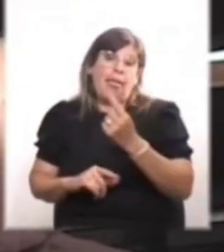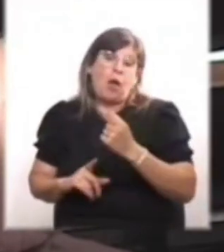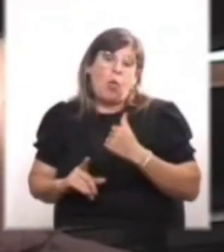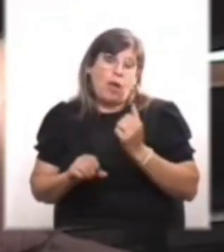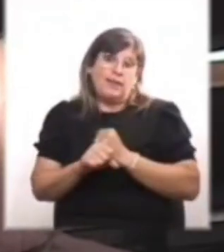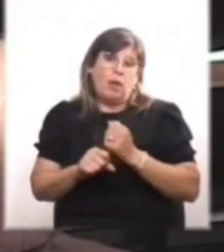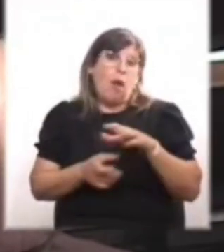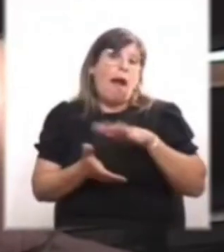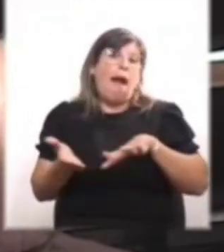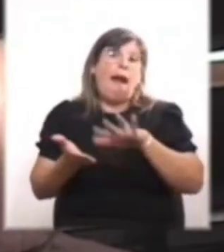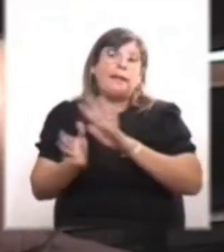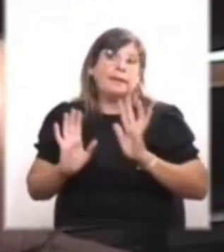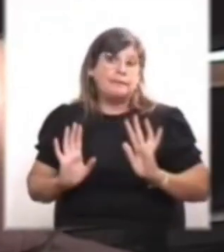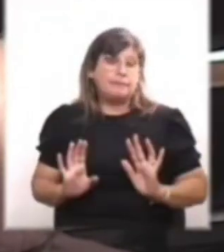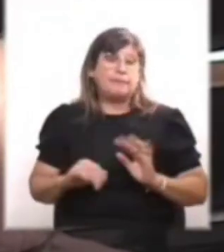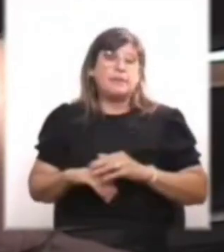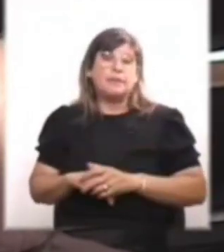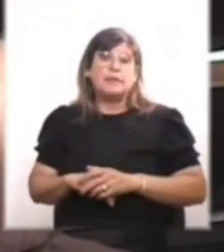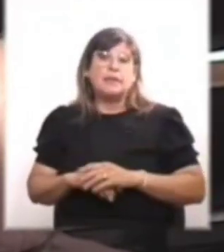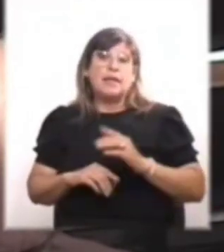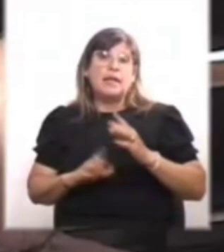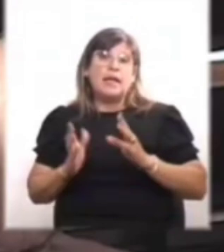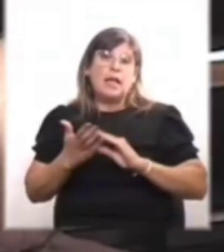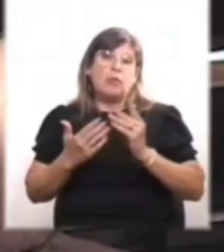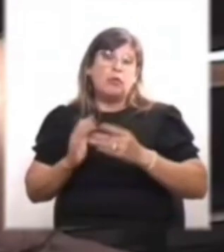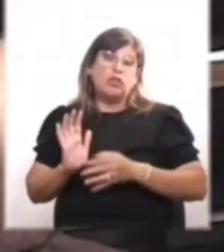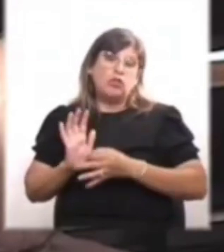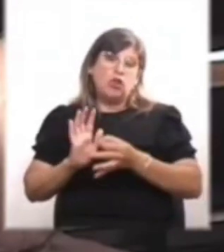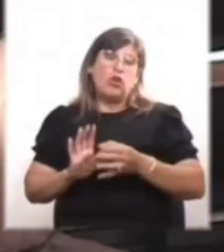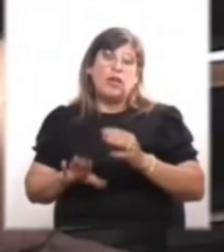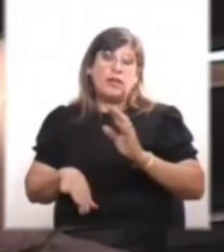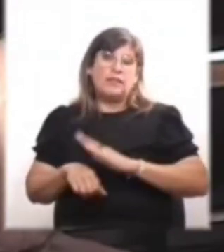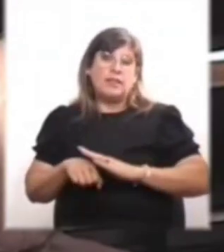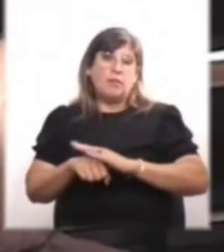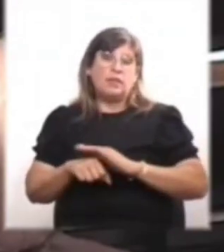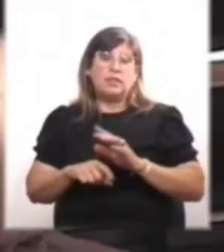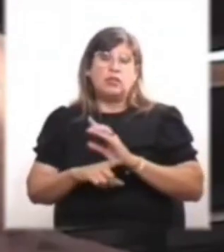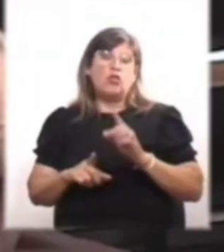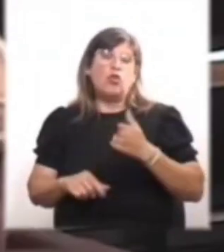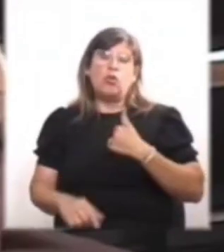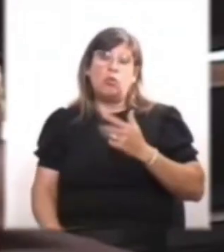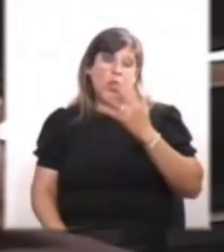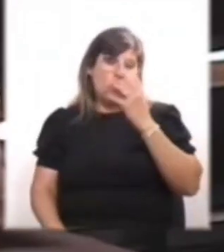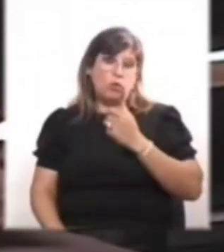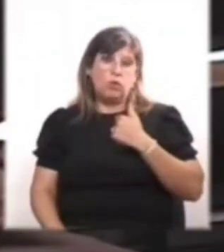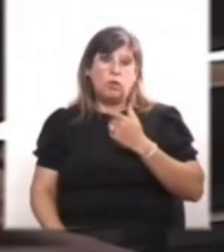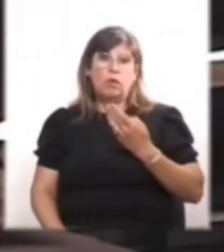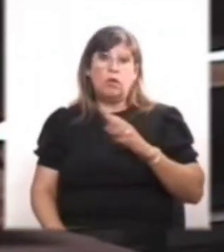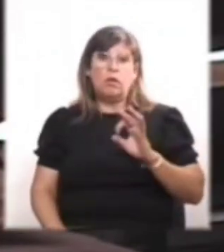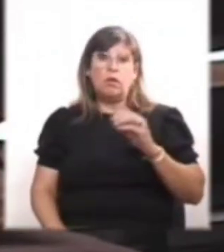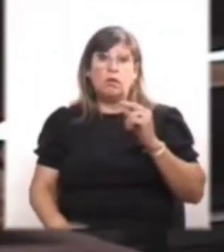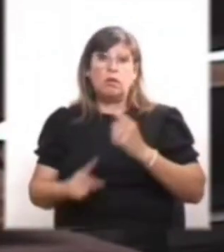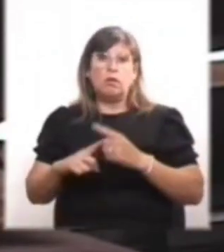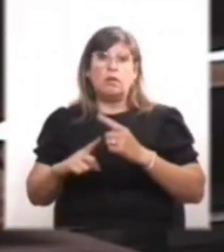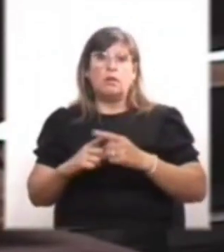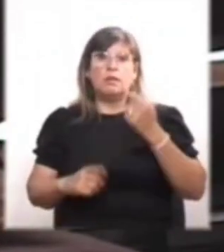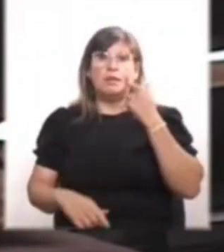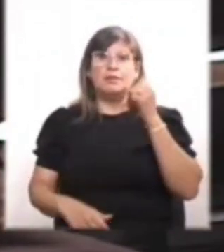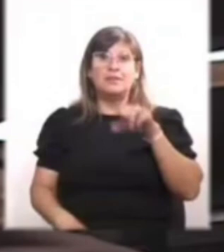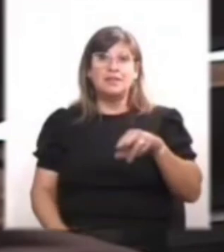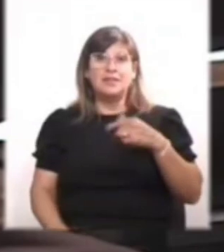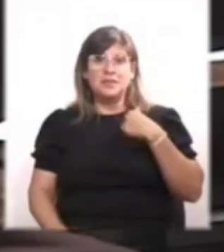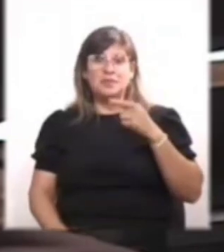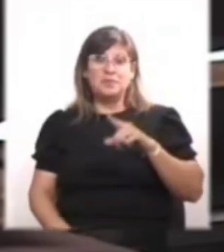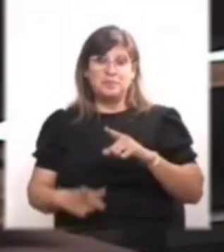Lo cierto es que el proyecto básicamente lo que dice, no los voy a aburrir con los 40 minutos, es